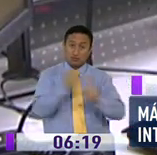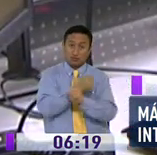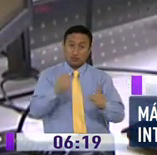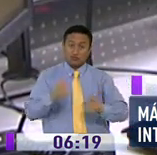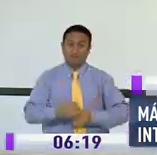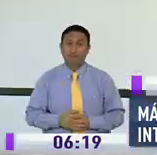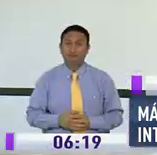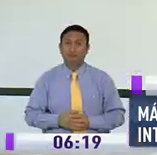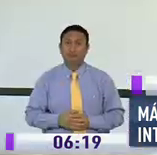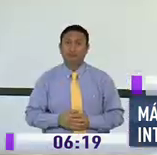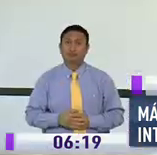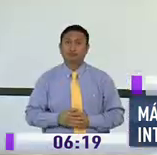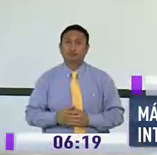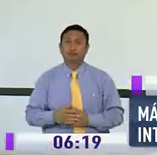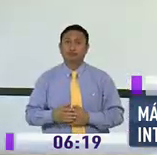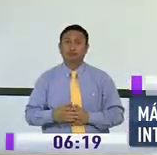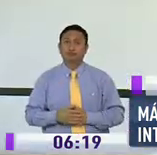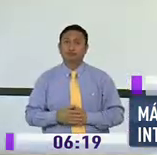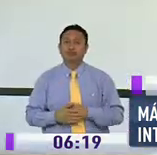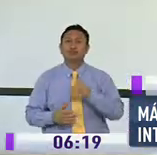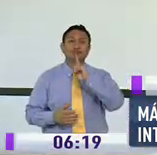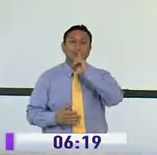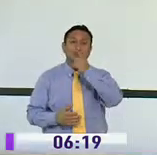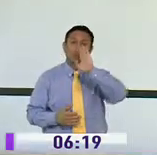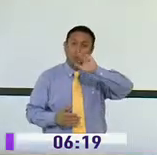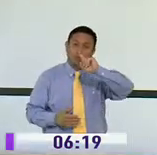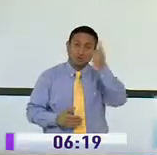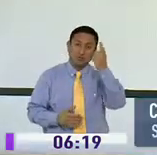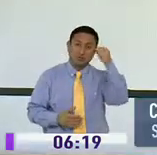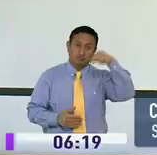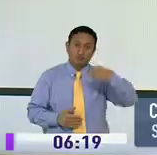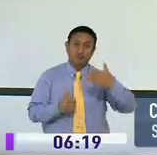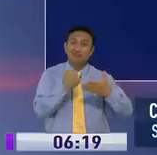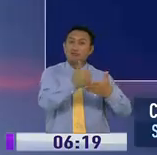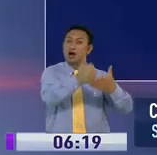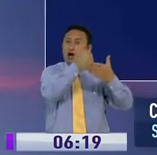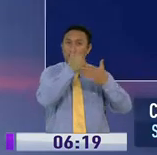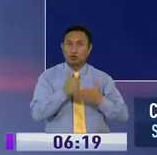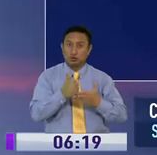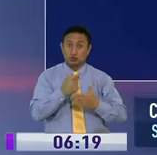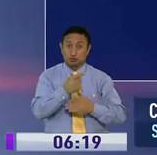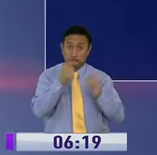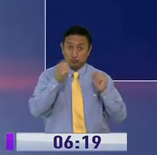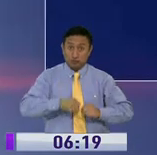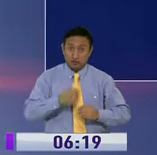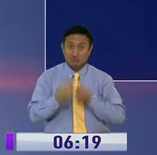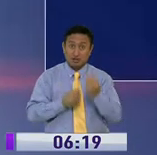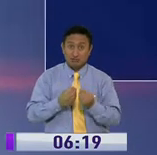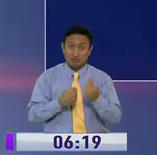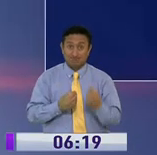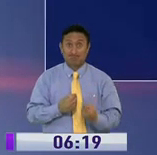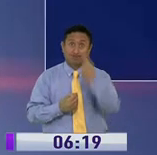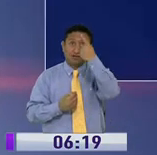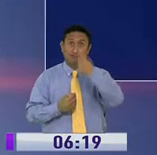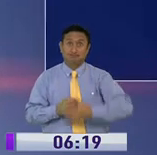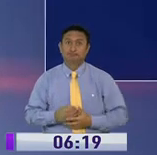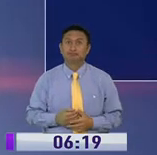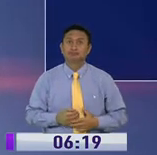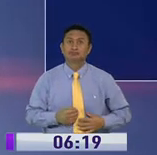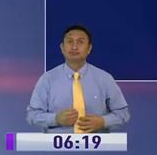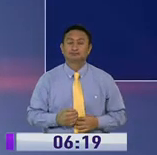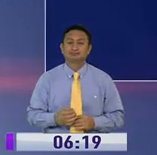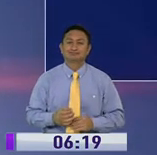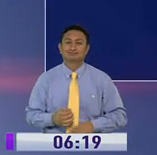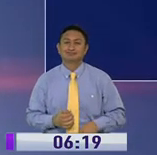de género. Siempre el paso número uno es pedir auxilio. Si usted es víctima de maltrato, puede comunicarse con el